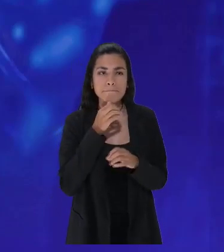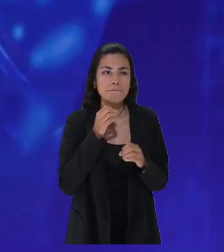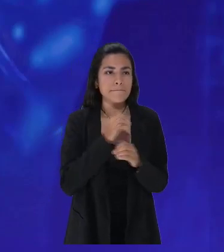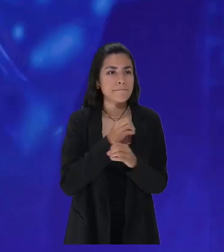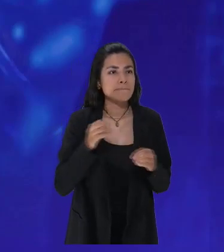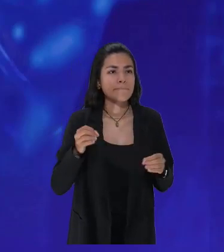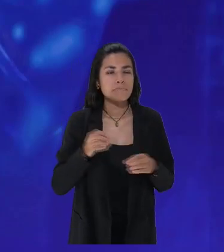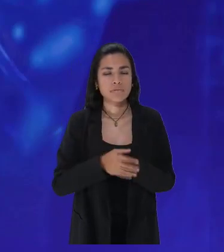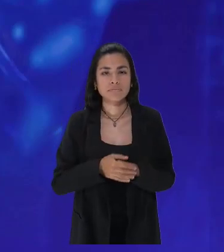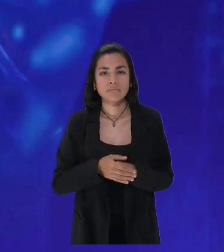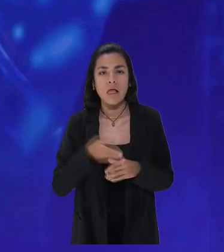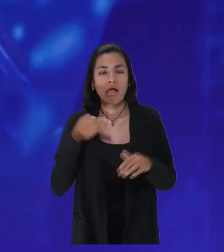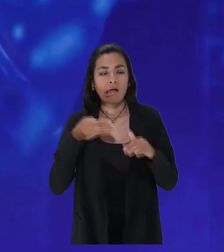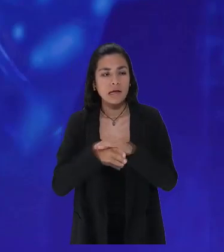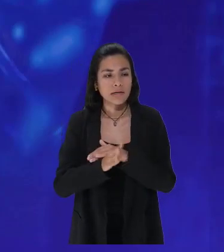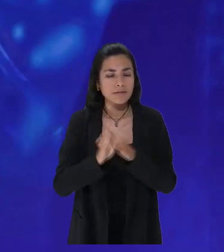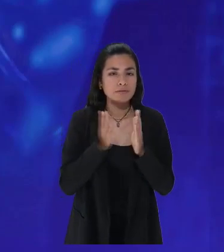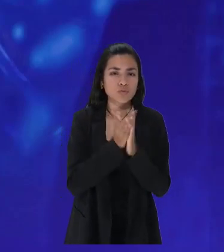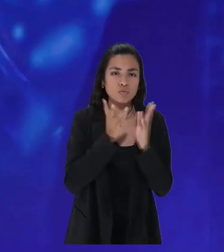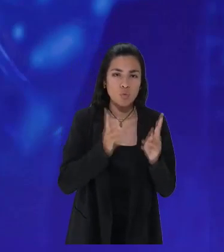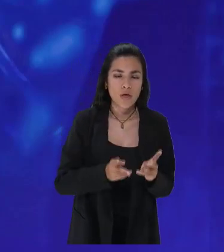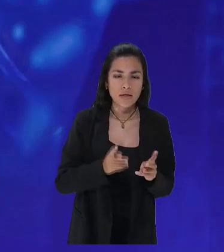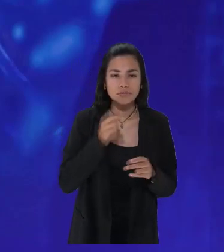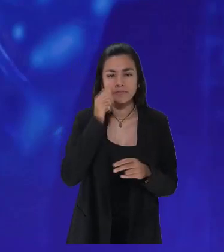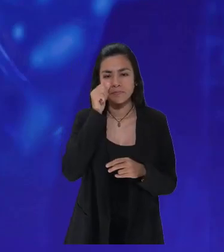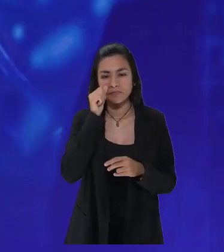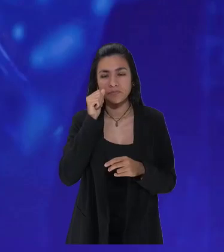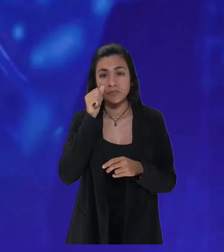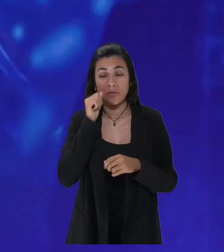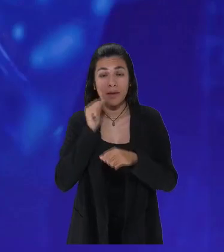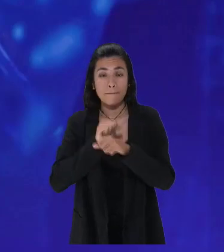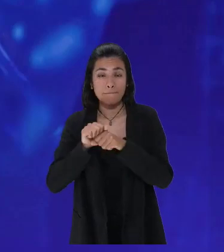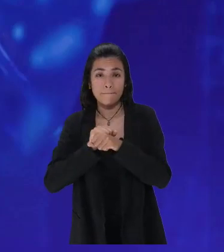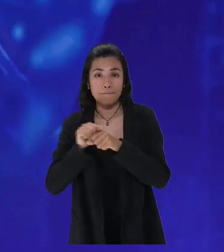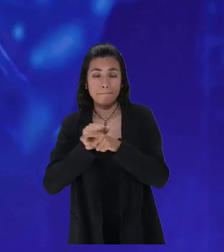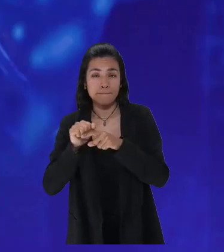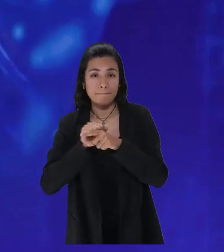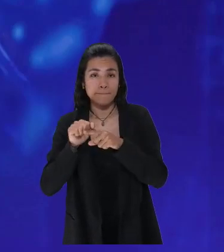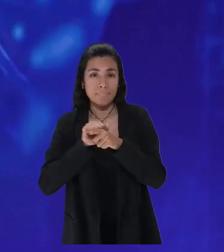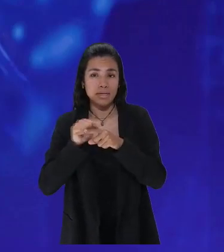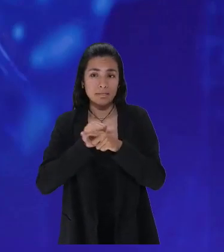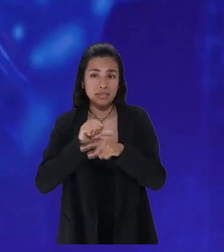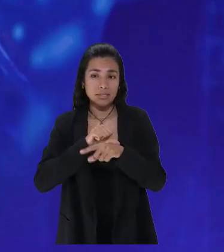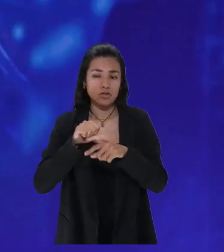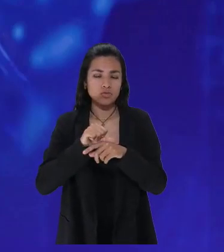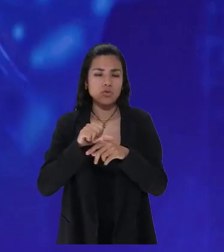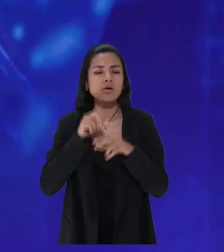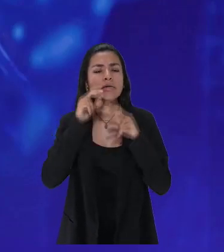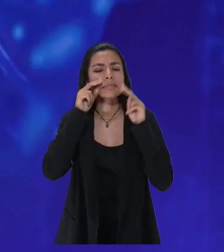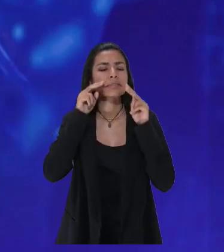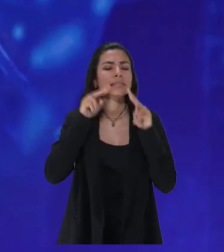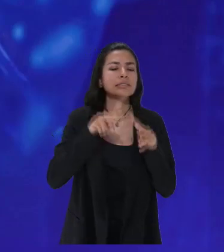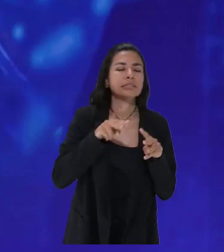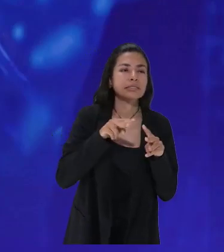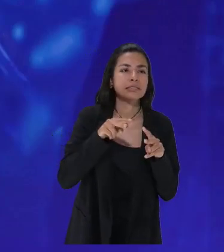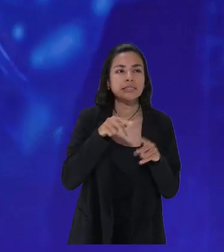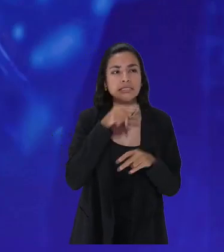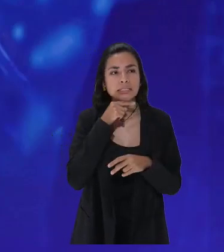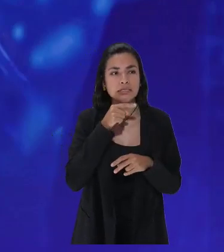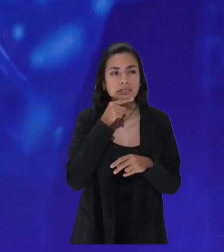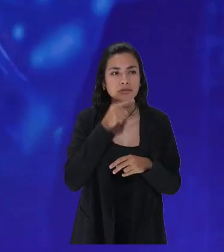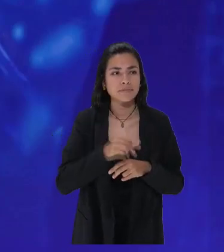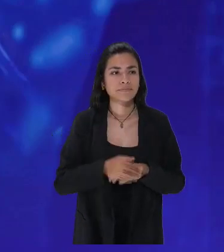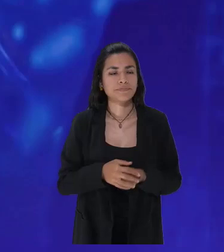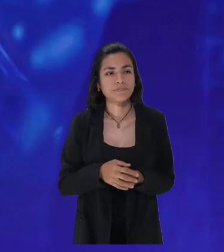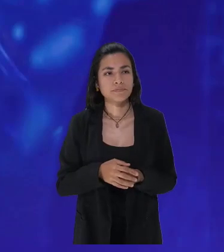un estudiante a una práctica quirúrgica, está en una posición que no le favorece una buena visualización,